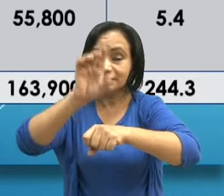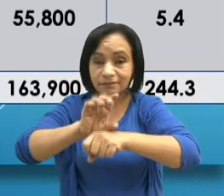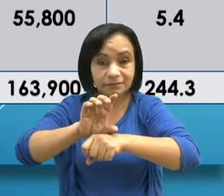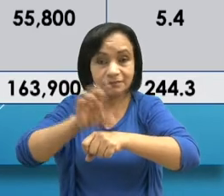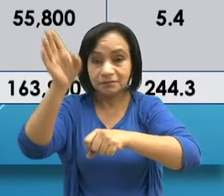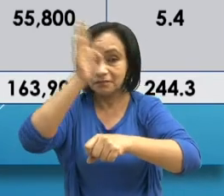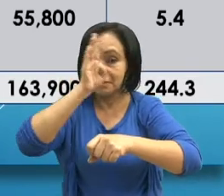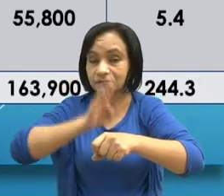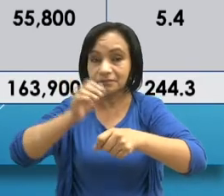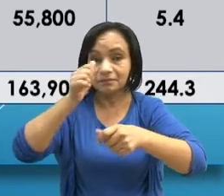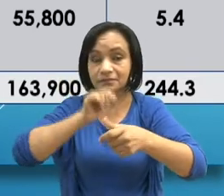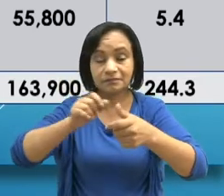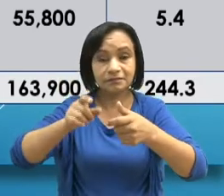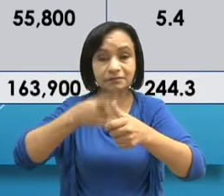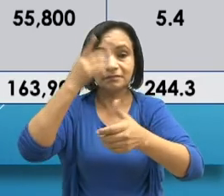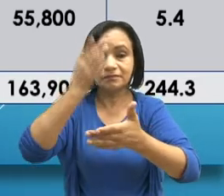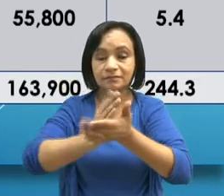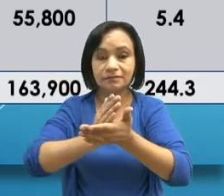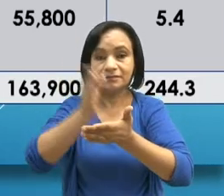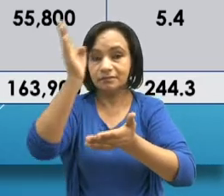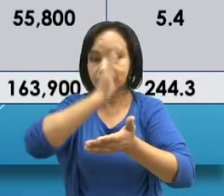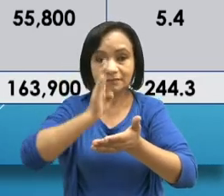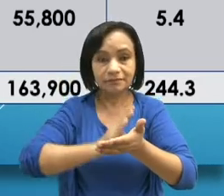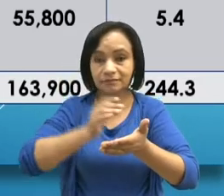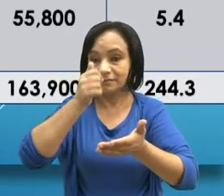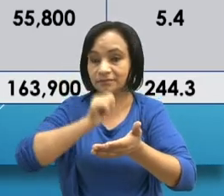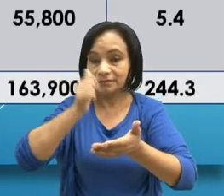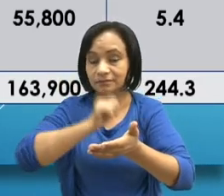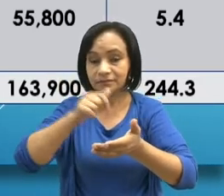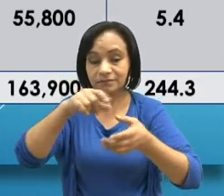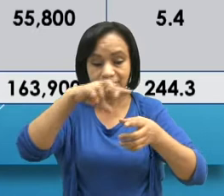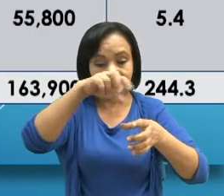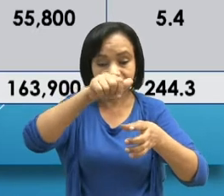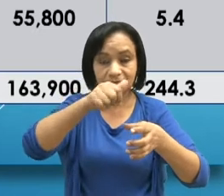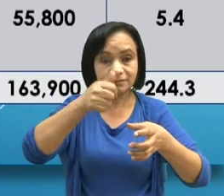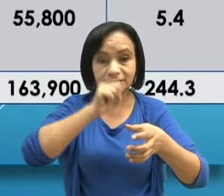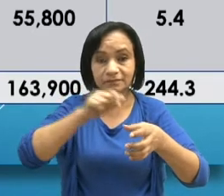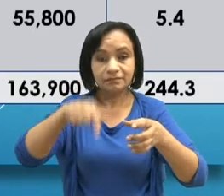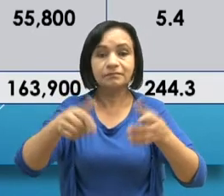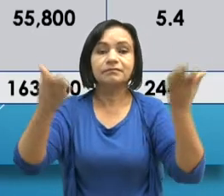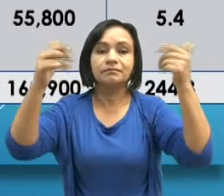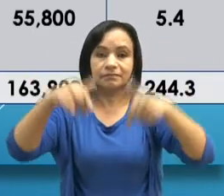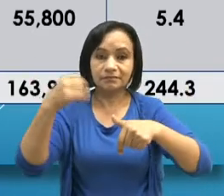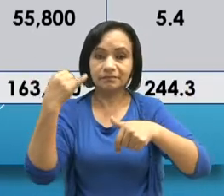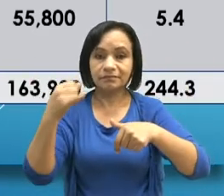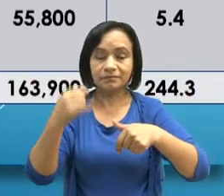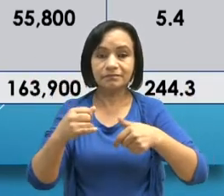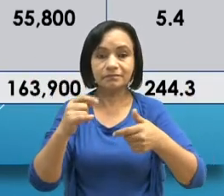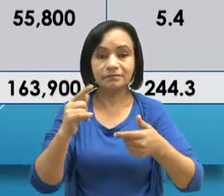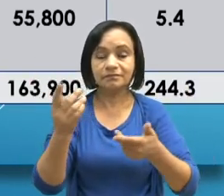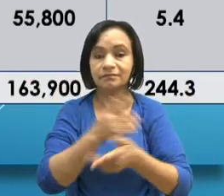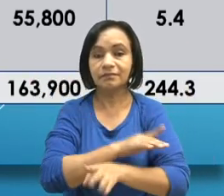no prácticamente en toda su historia Bilwi nunca habían tenido un sistema de agua potable como el que tenemos ahora. Prácticamente el sistema